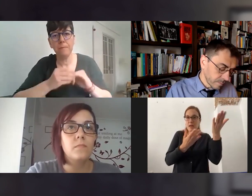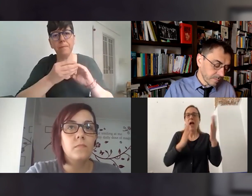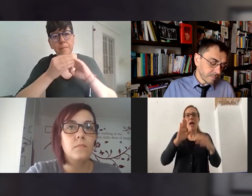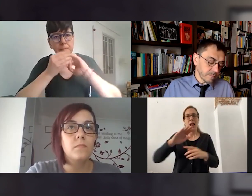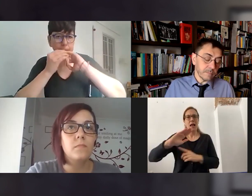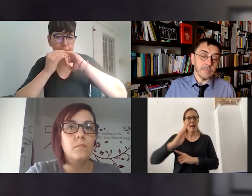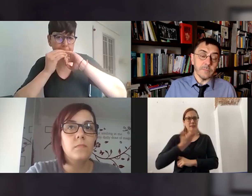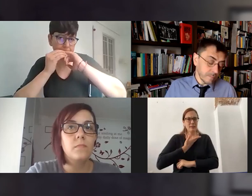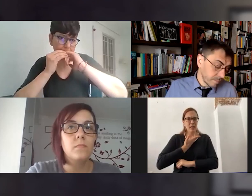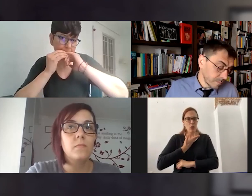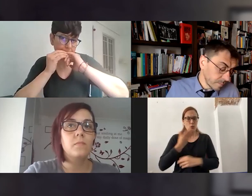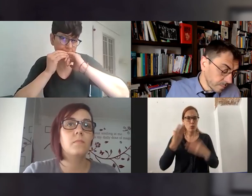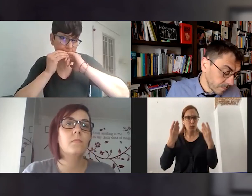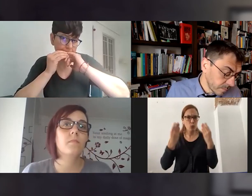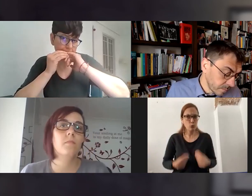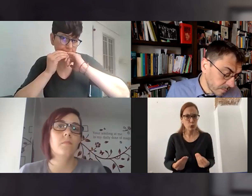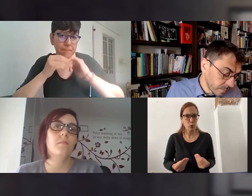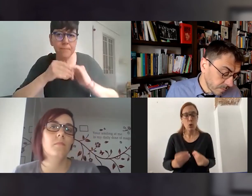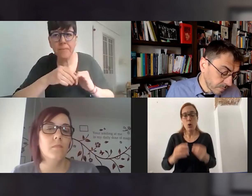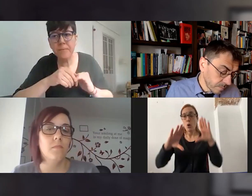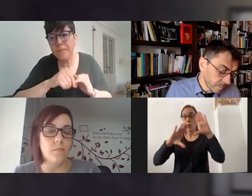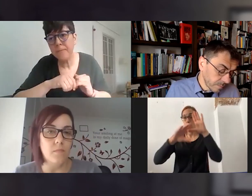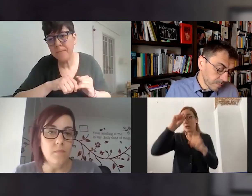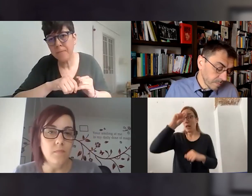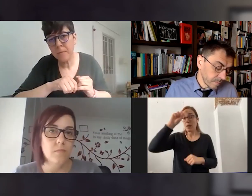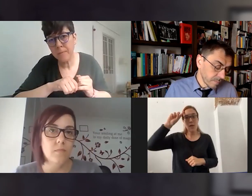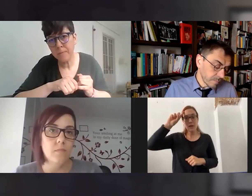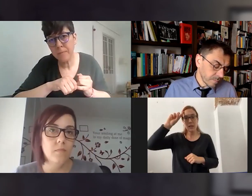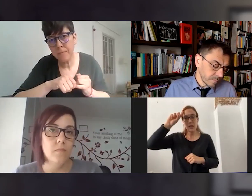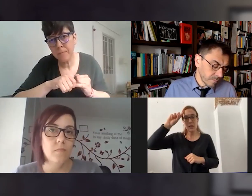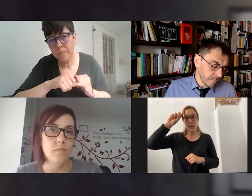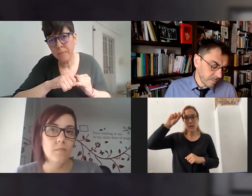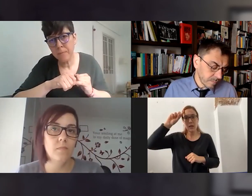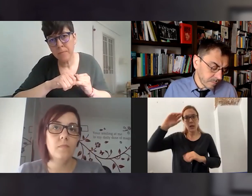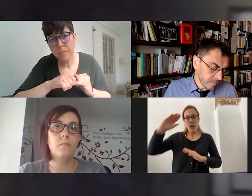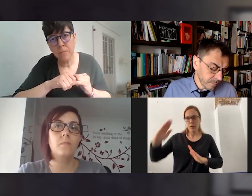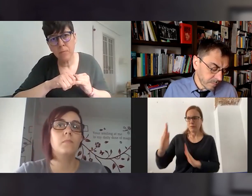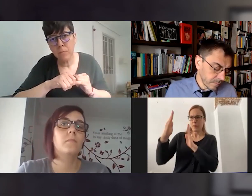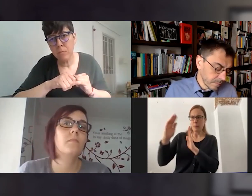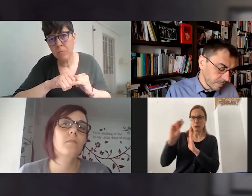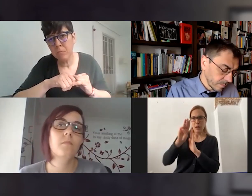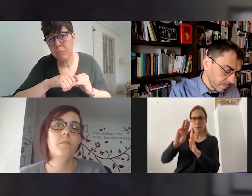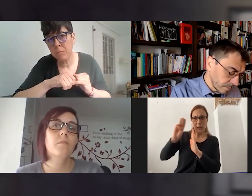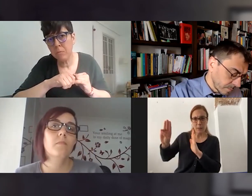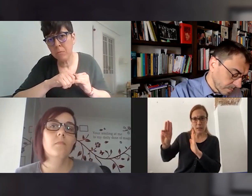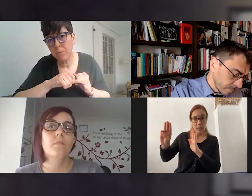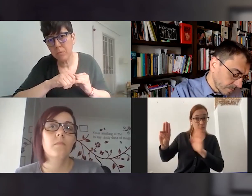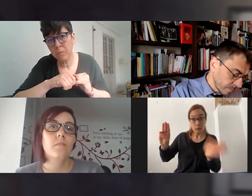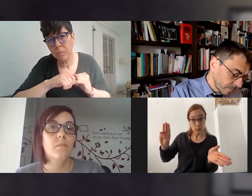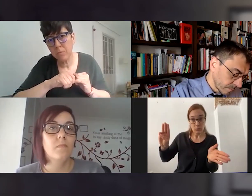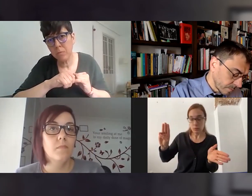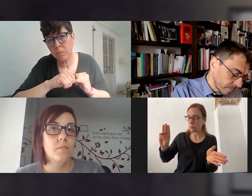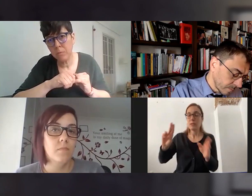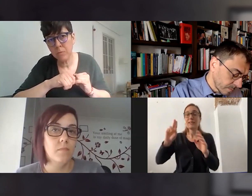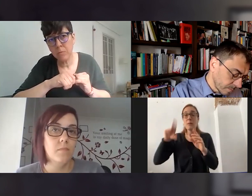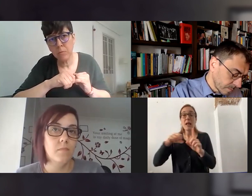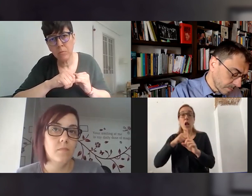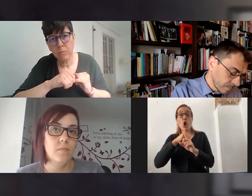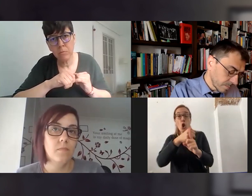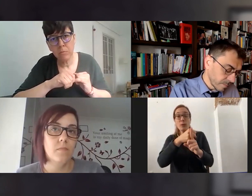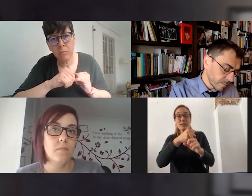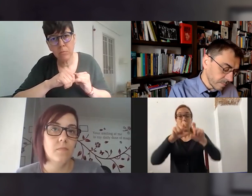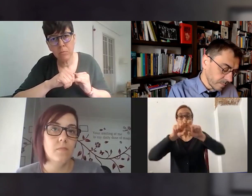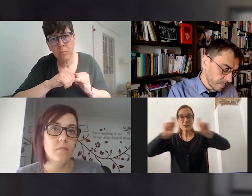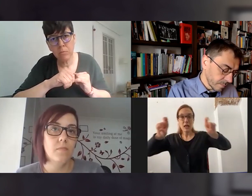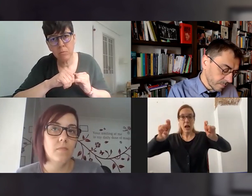Madrid, recordar que no solo nos estamos enfrentando al Partido Popular, sino nos estamos enfrentando a todos los lobbies empresariales. Me refiero a